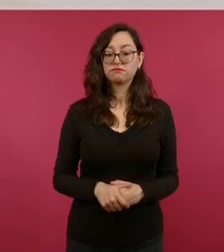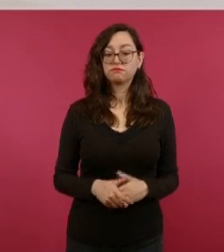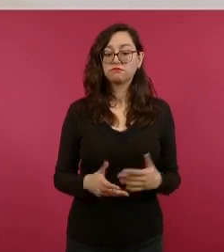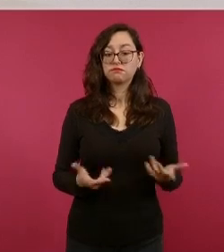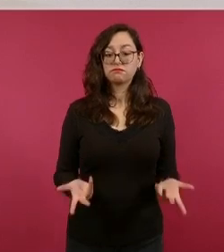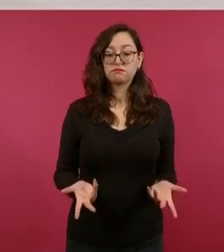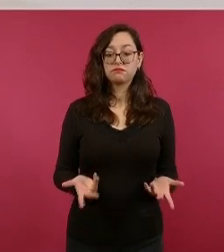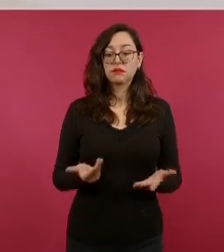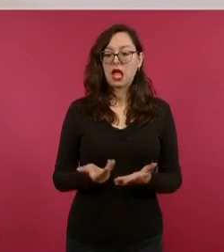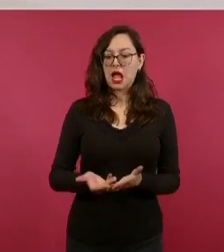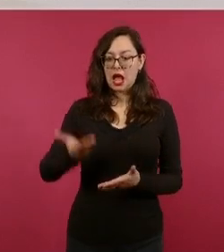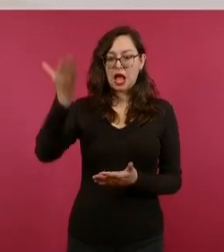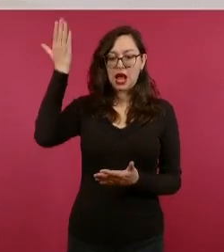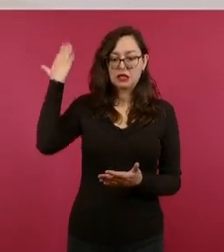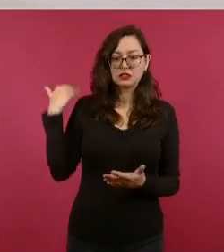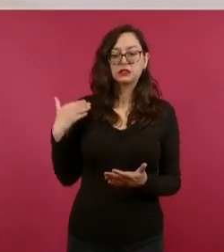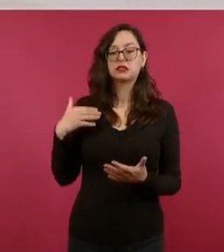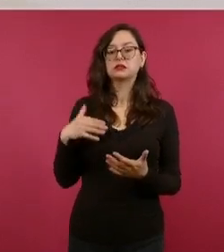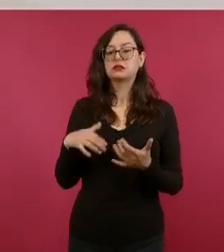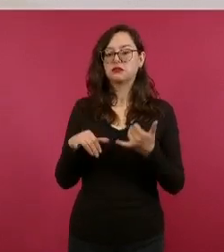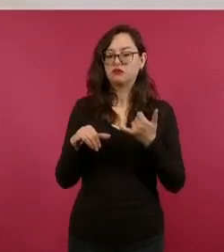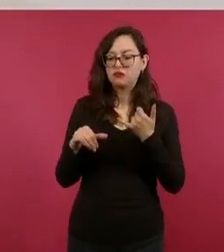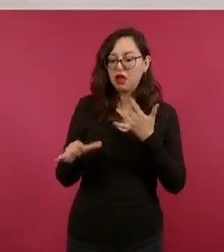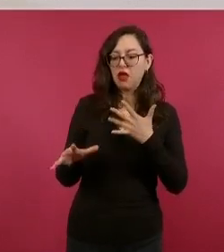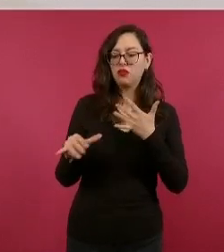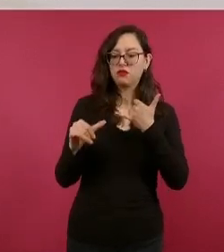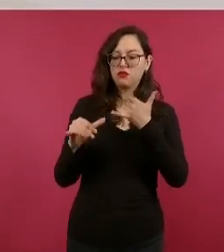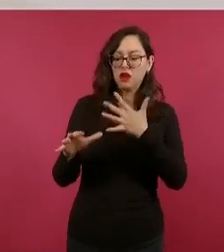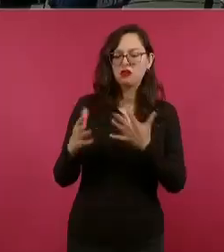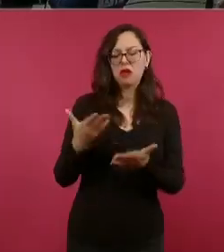que no se permita ni se denuncie